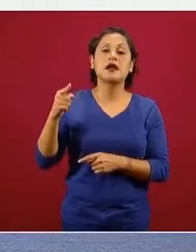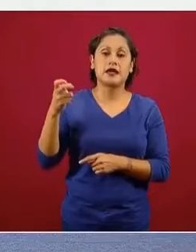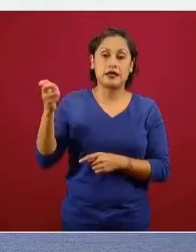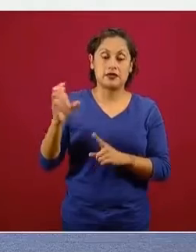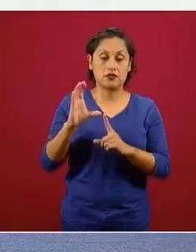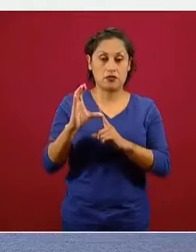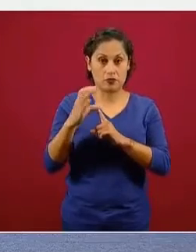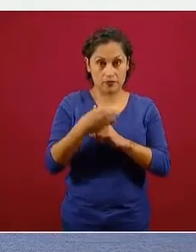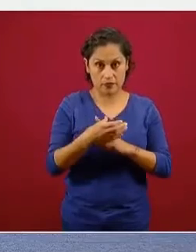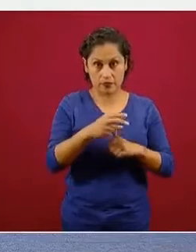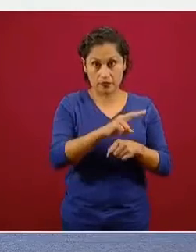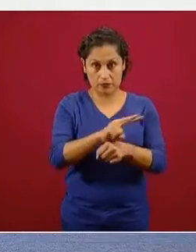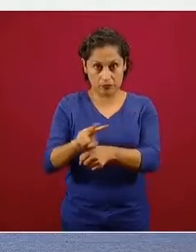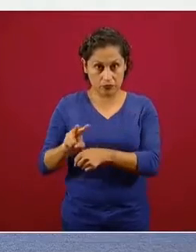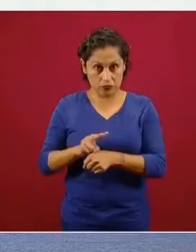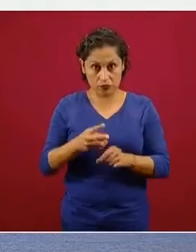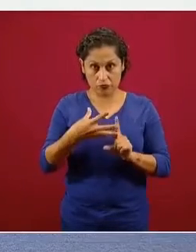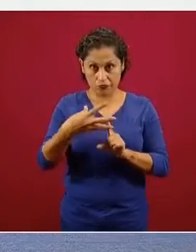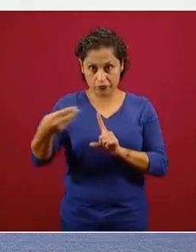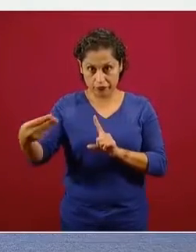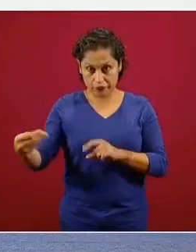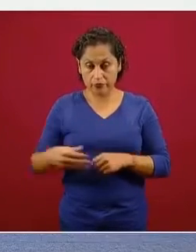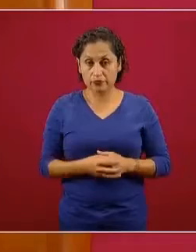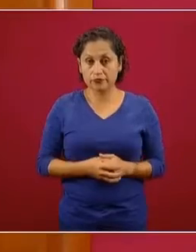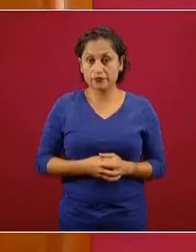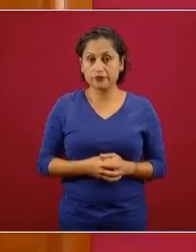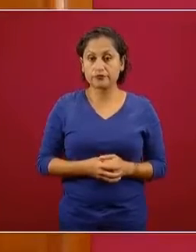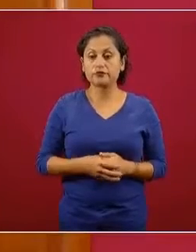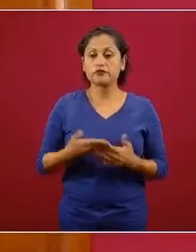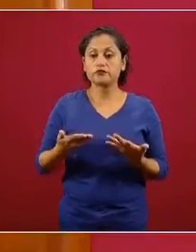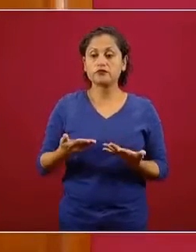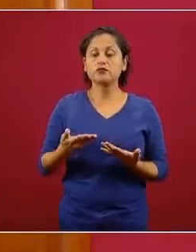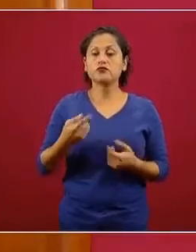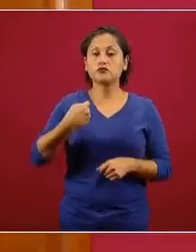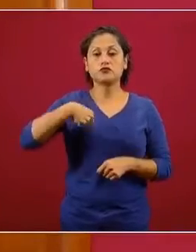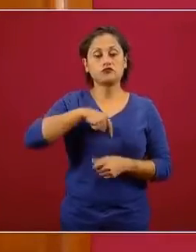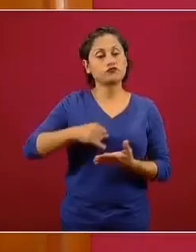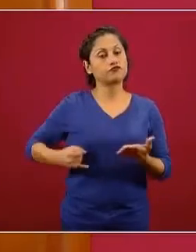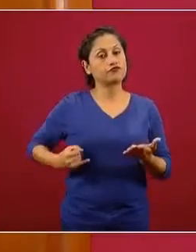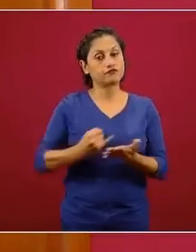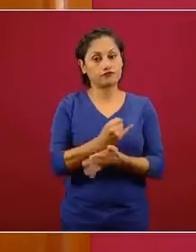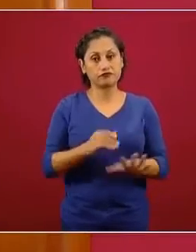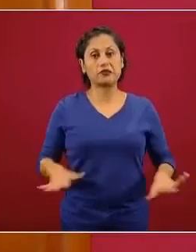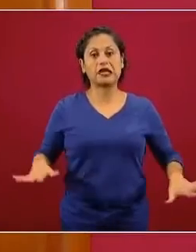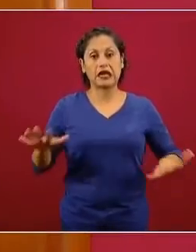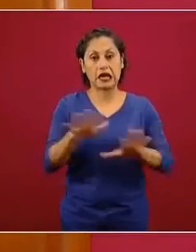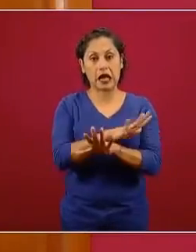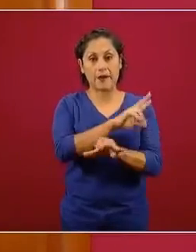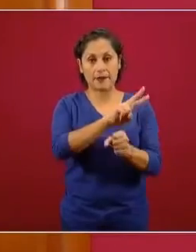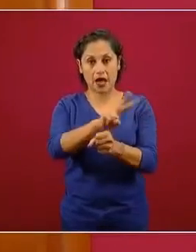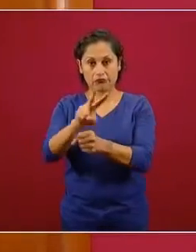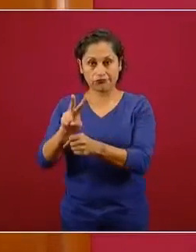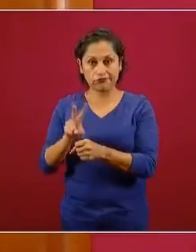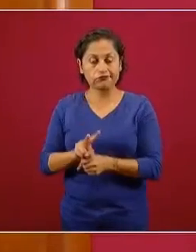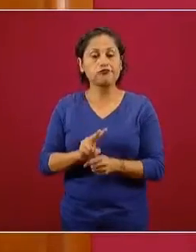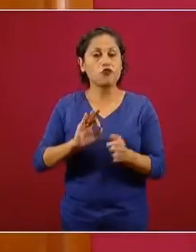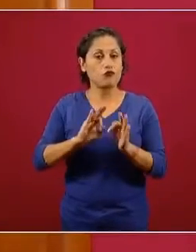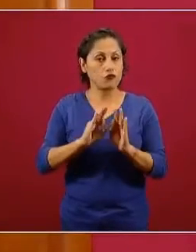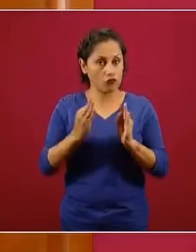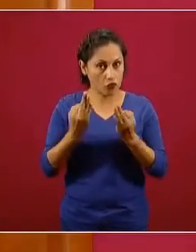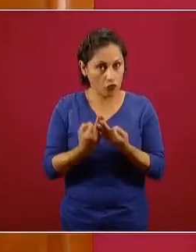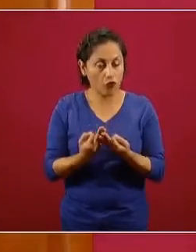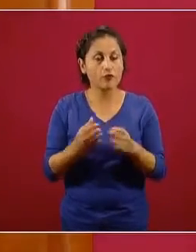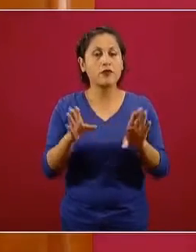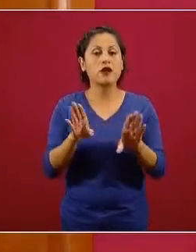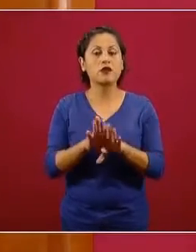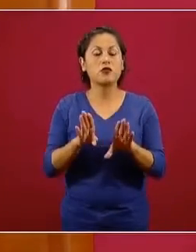Epidemiológica, y establecimos un cambio en la definición operacional de COVID-19. ¿Cuál es el propósito